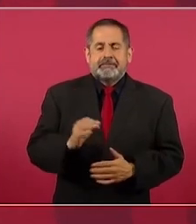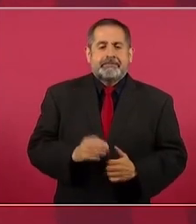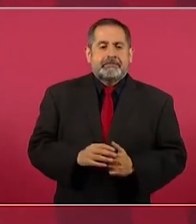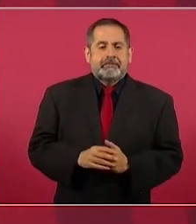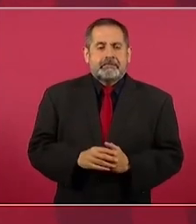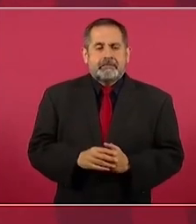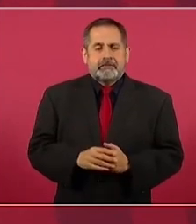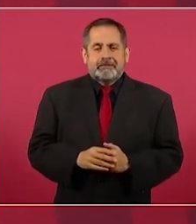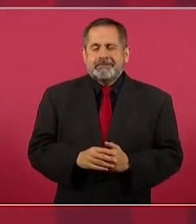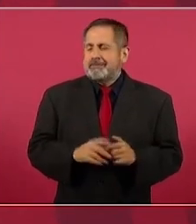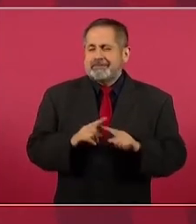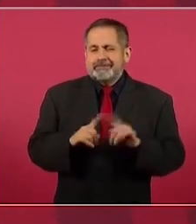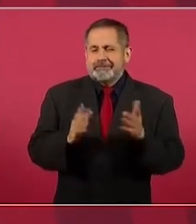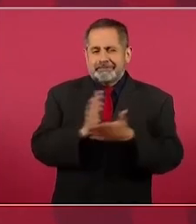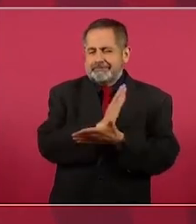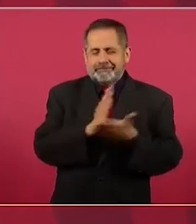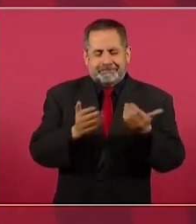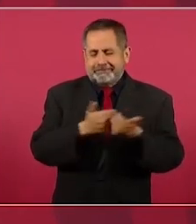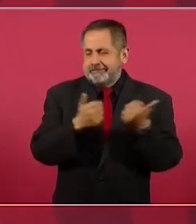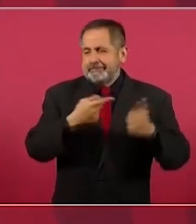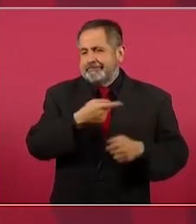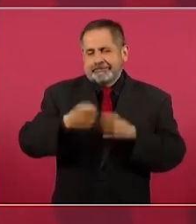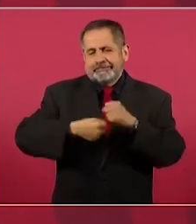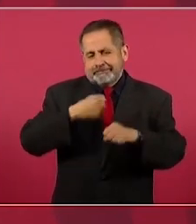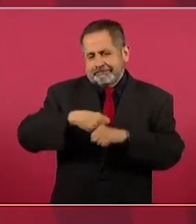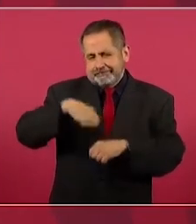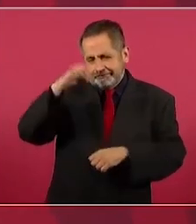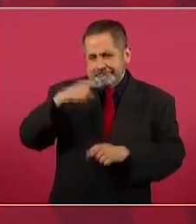No tiene nada que ver lo de la edad, porque